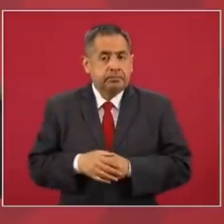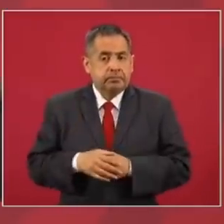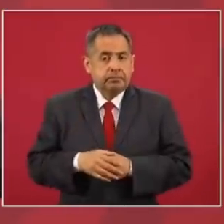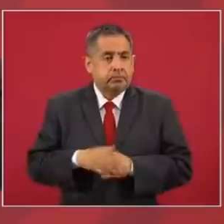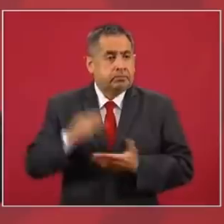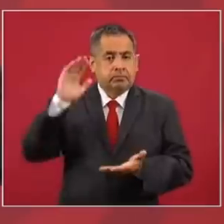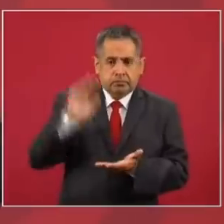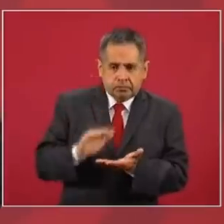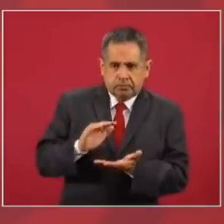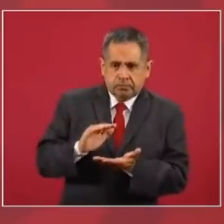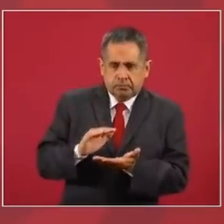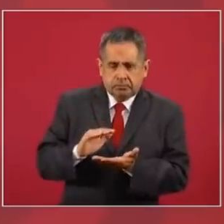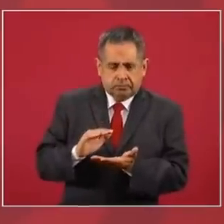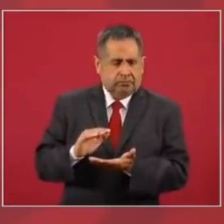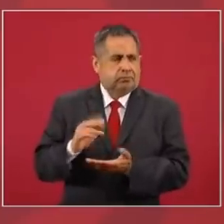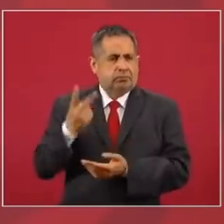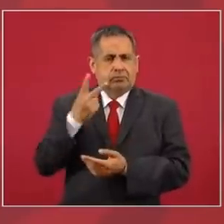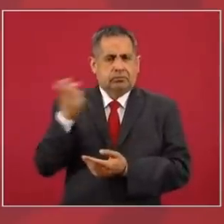se pierden 200,000